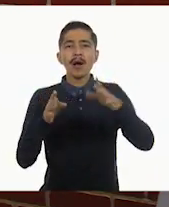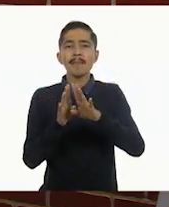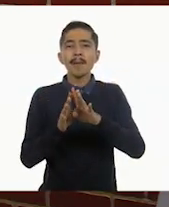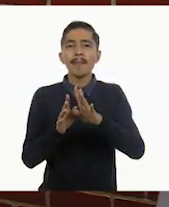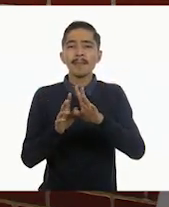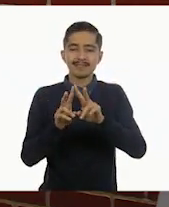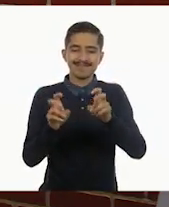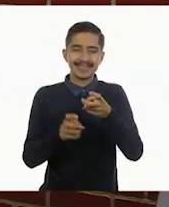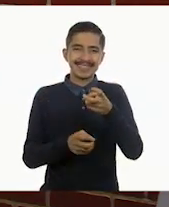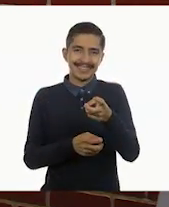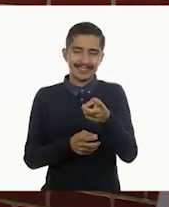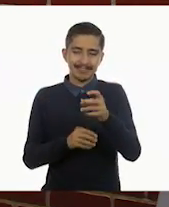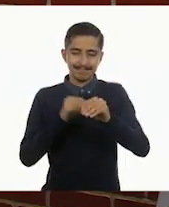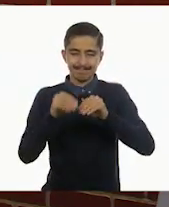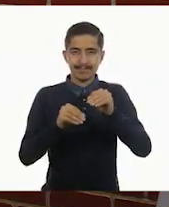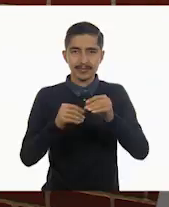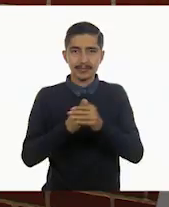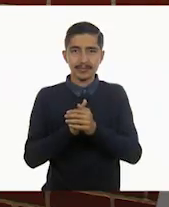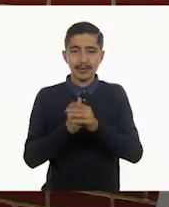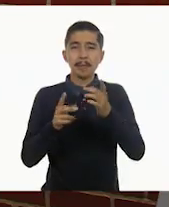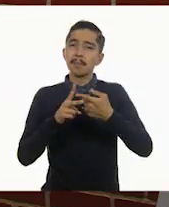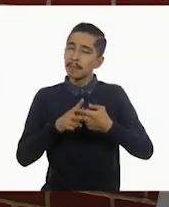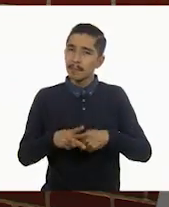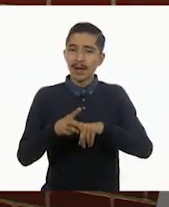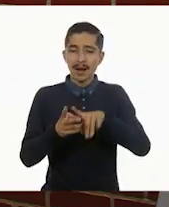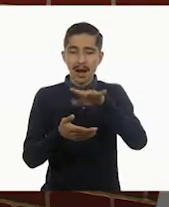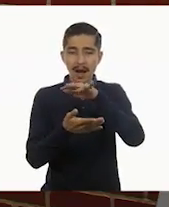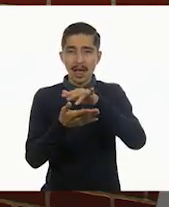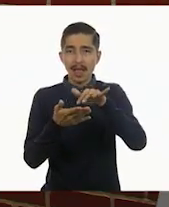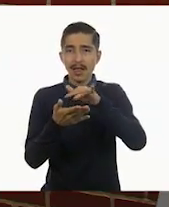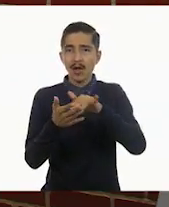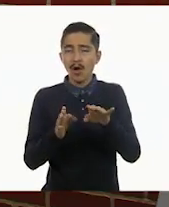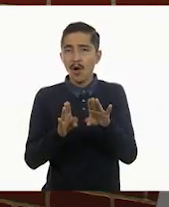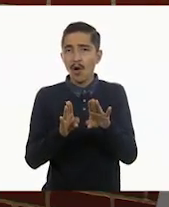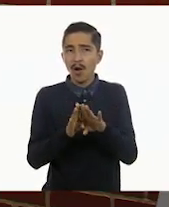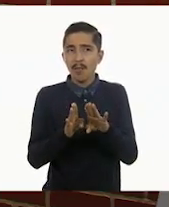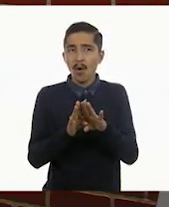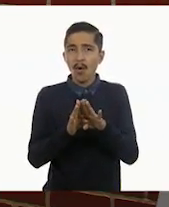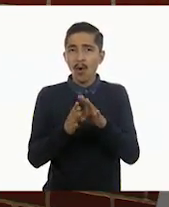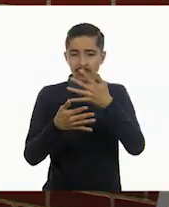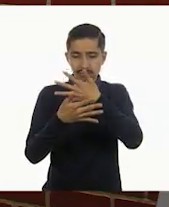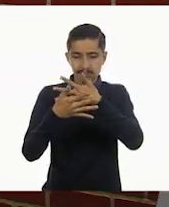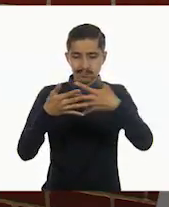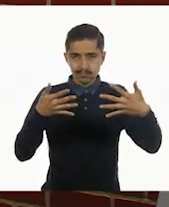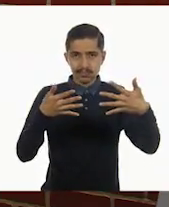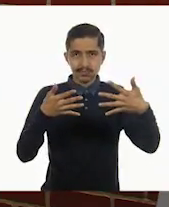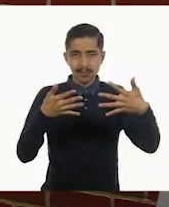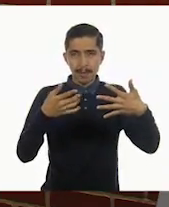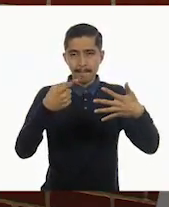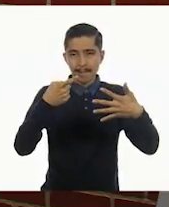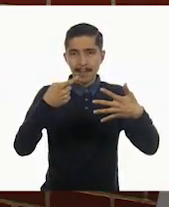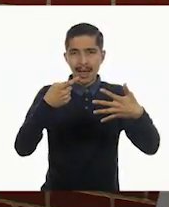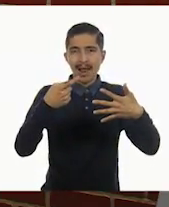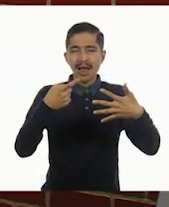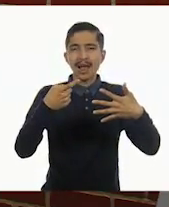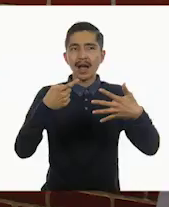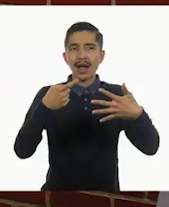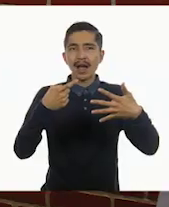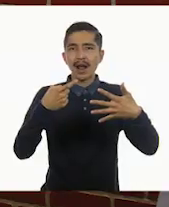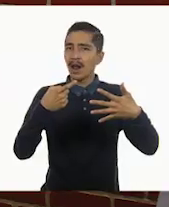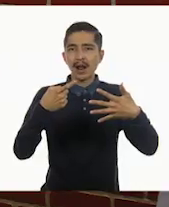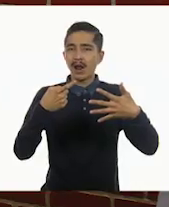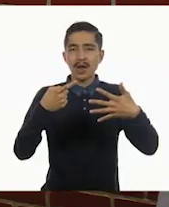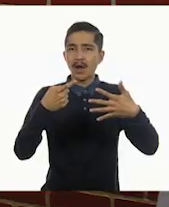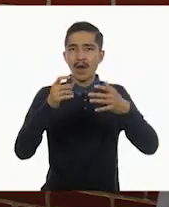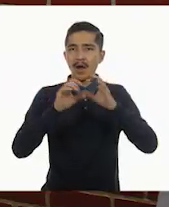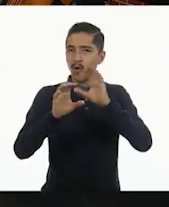esa obra. Entonces vamos a empezar leyendo las notas de la primera frase sin